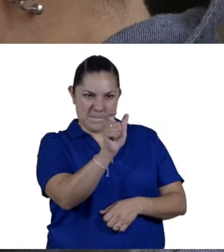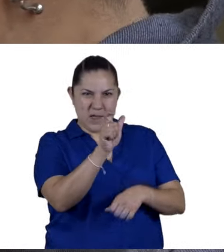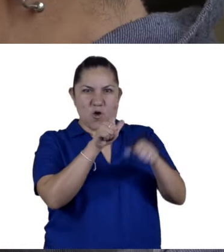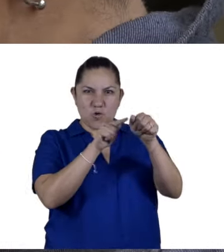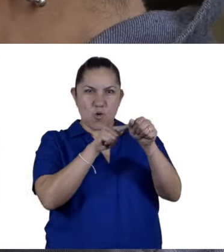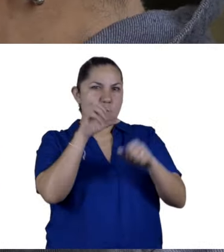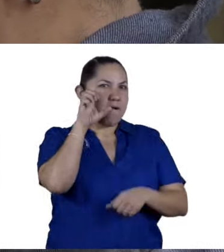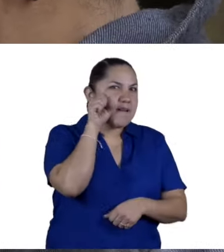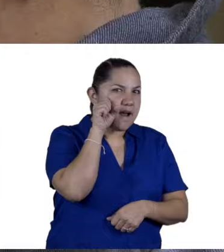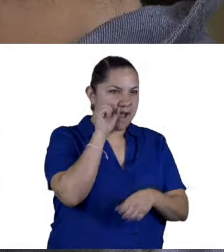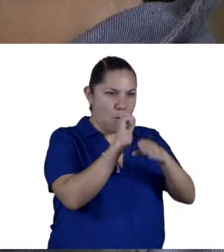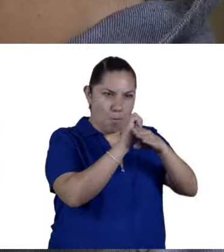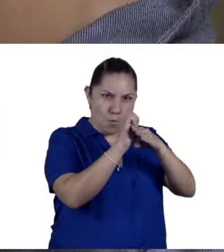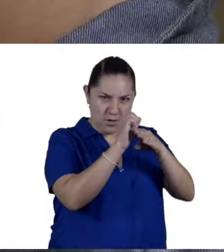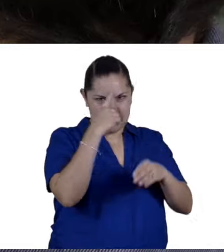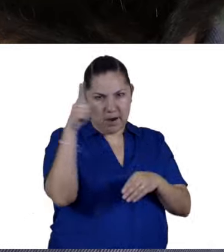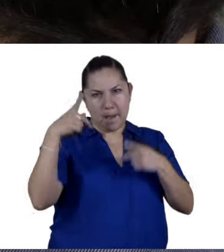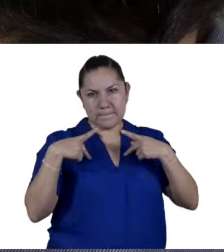noten y que los lean.